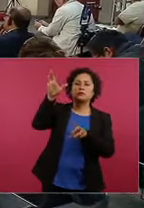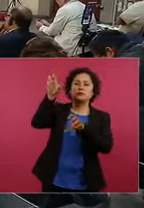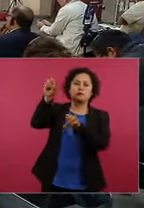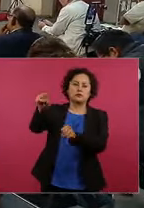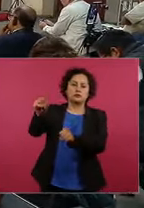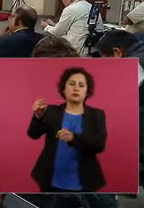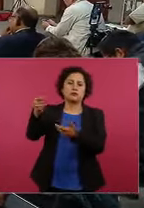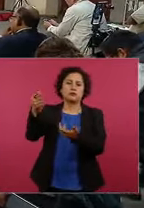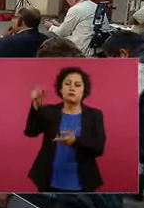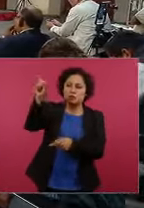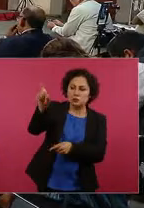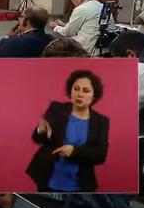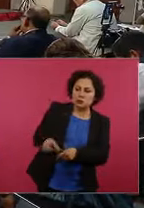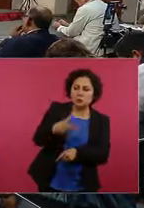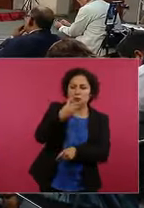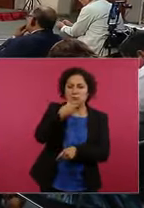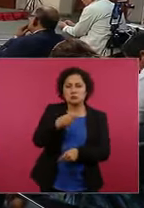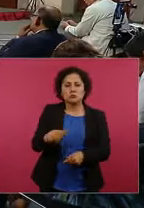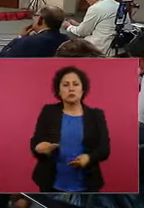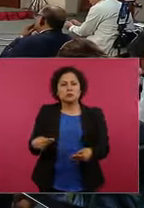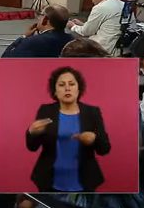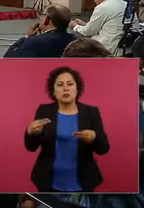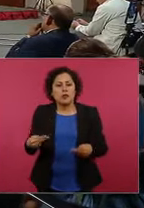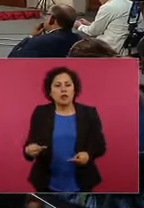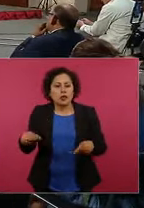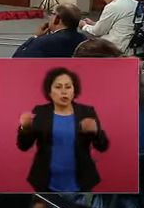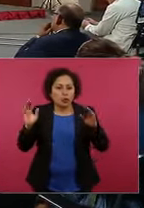hombres de negocio,